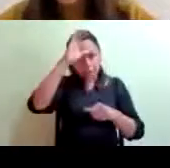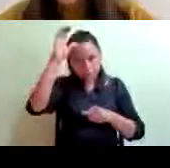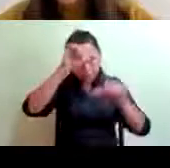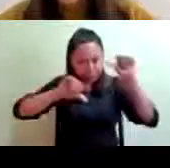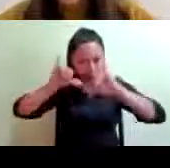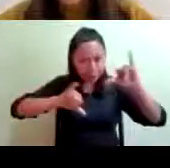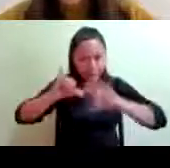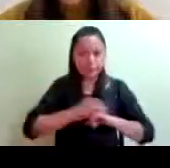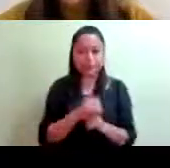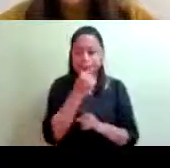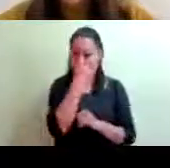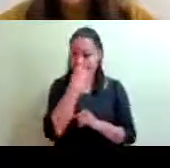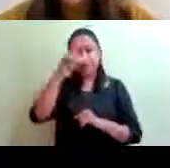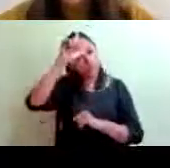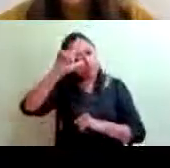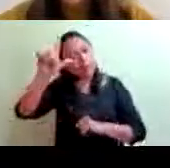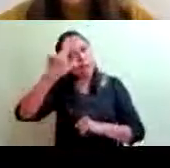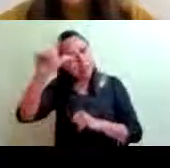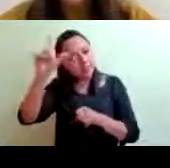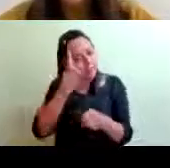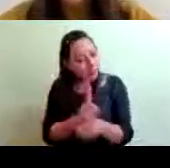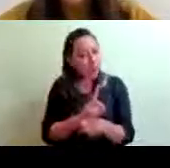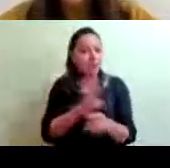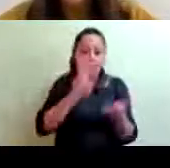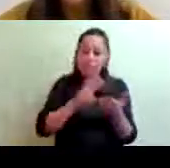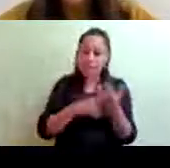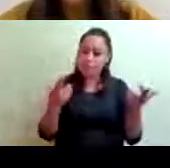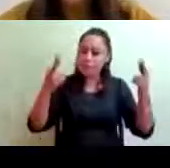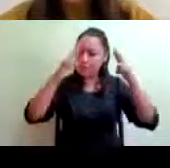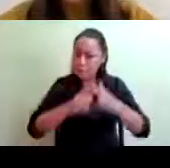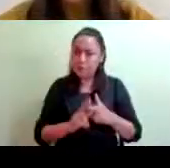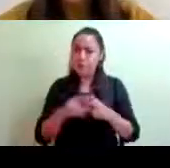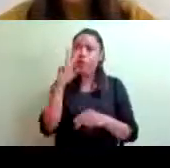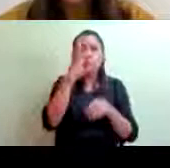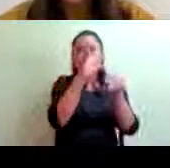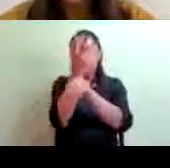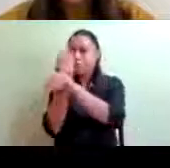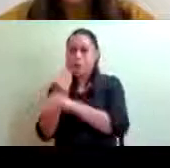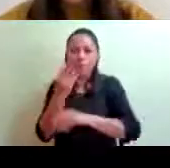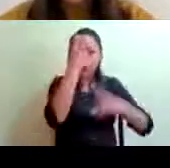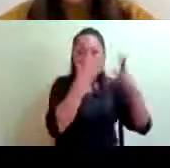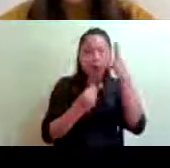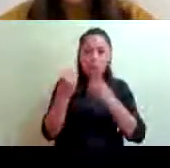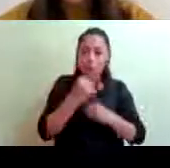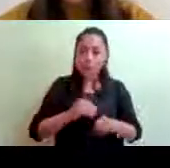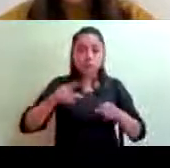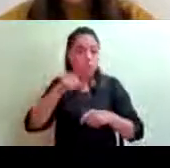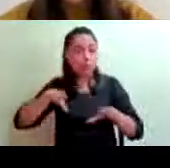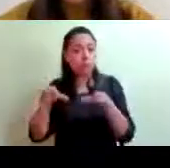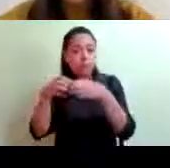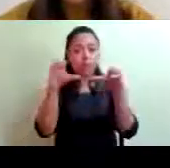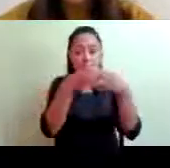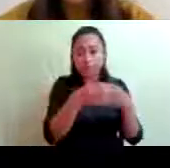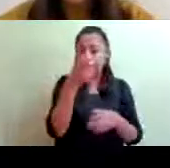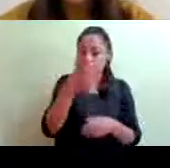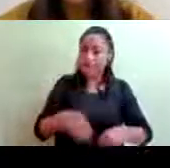valores religiosos que le acompañan, los valores estéticos, las relaciones sociales que se dan en las comunidades que viven en estas